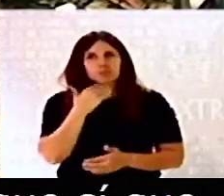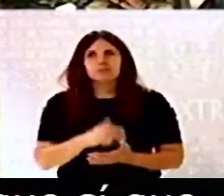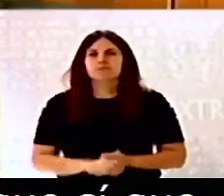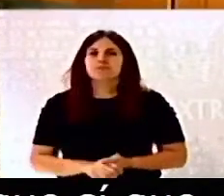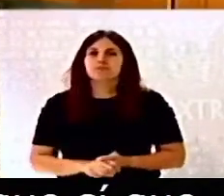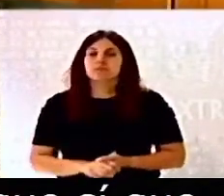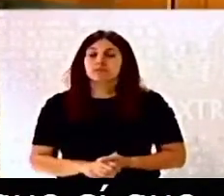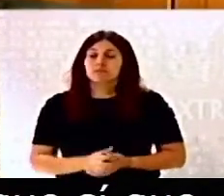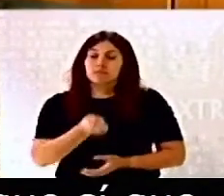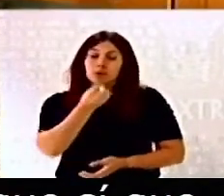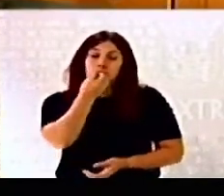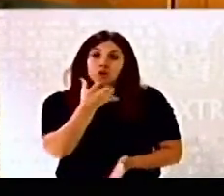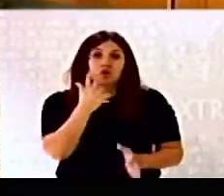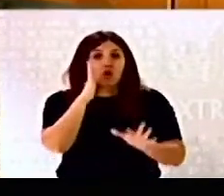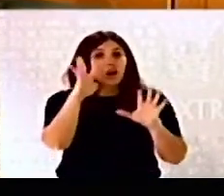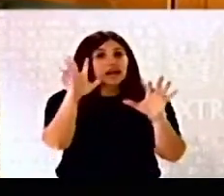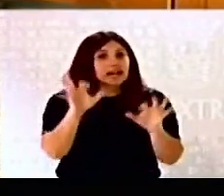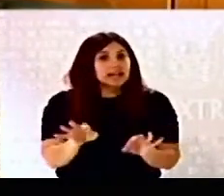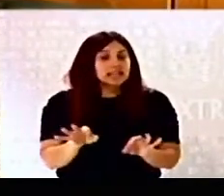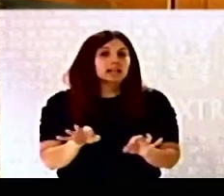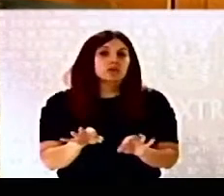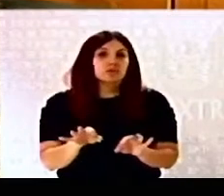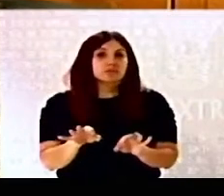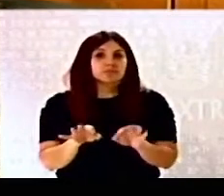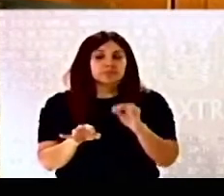Bueno, yo creo que